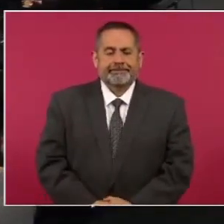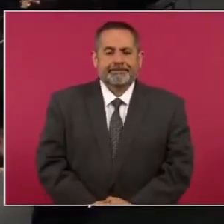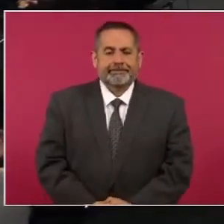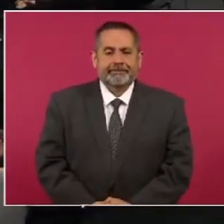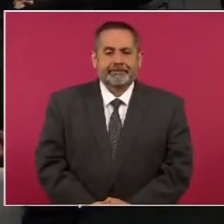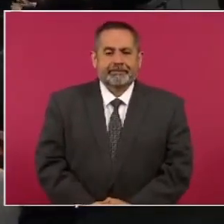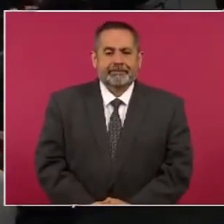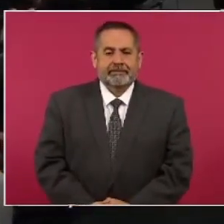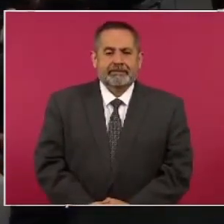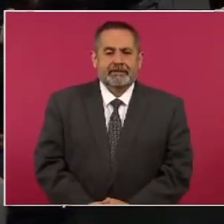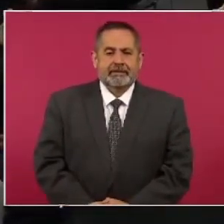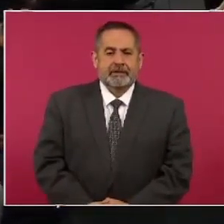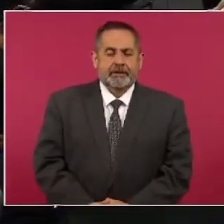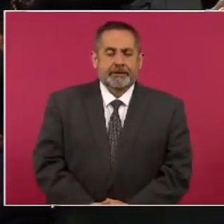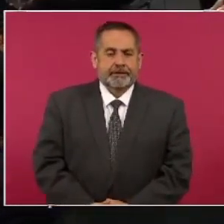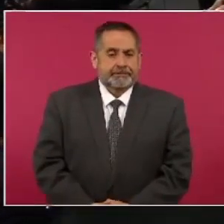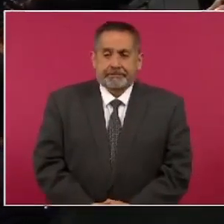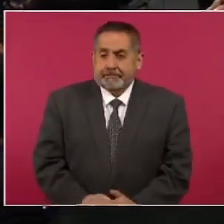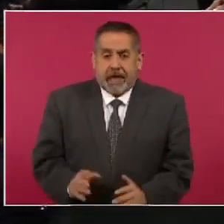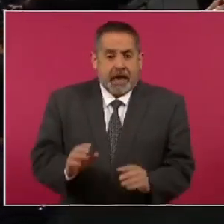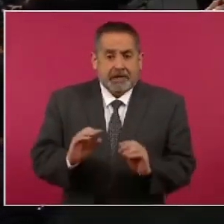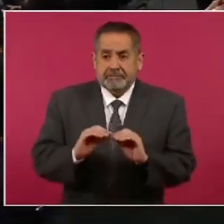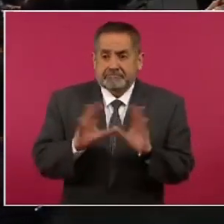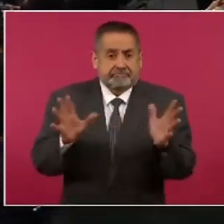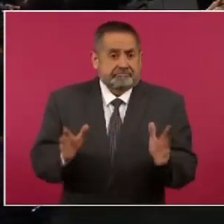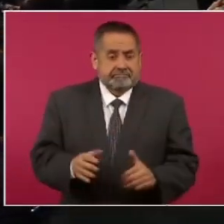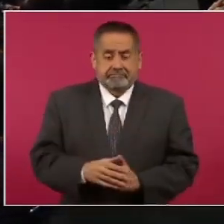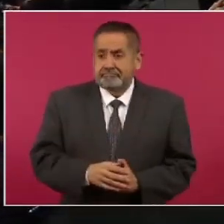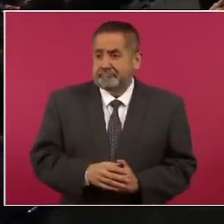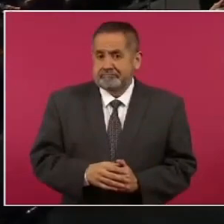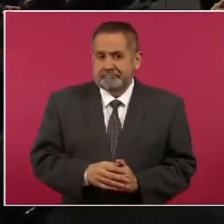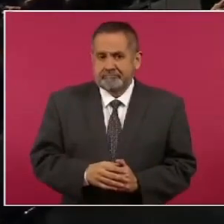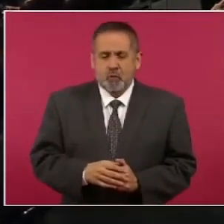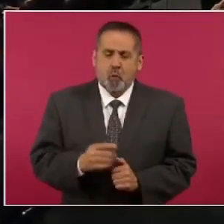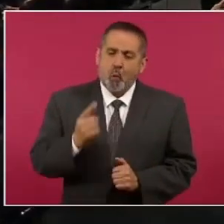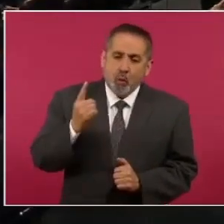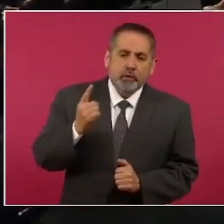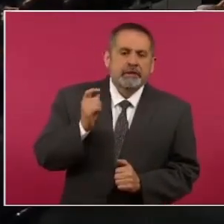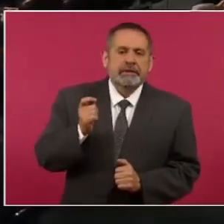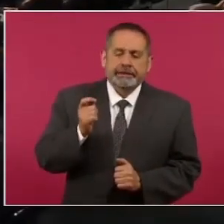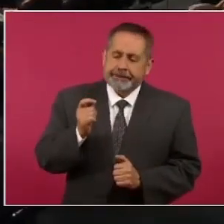Pues está dicho todo, solo agradecer